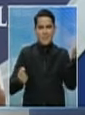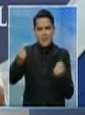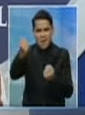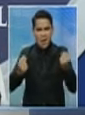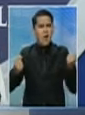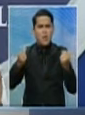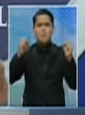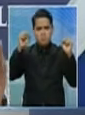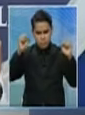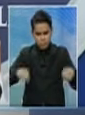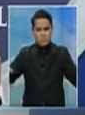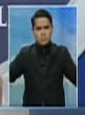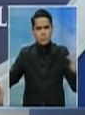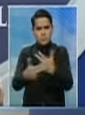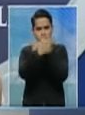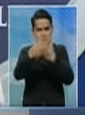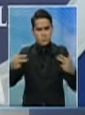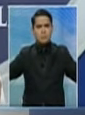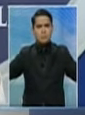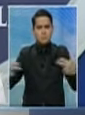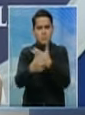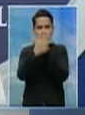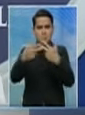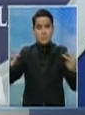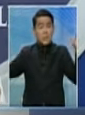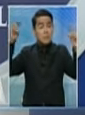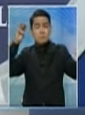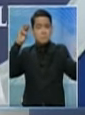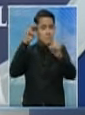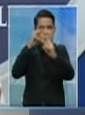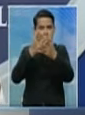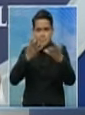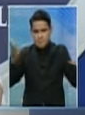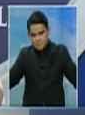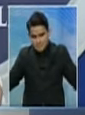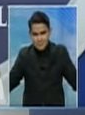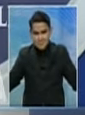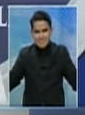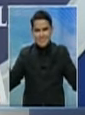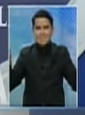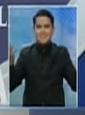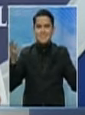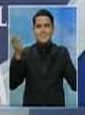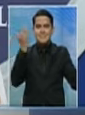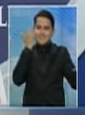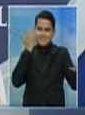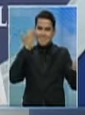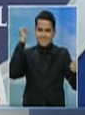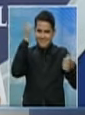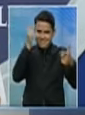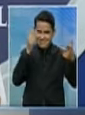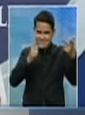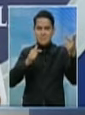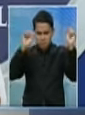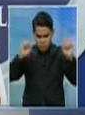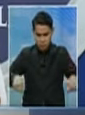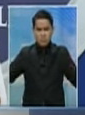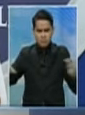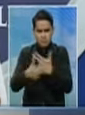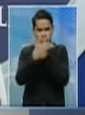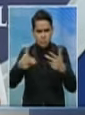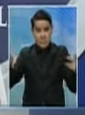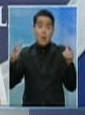particulares por las vías de uso público para la realización de las actividades referidas en el apartado anterior o para el